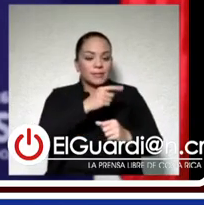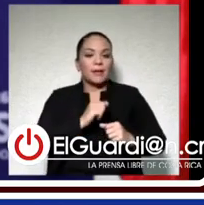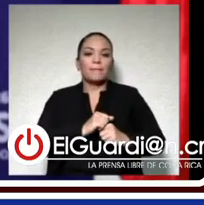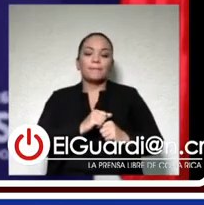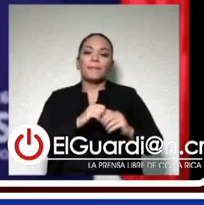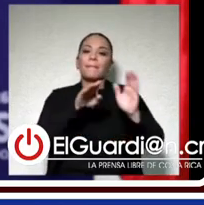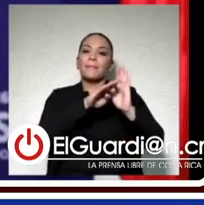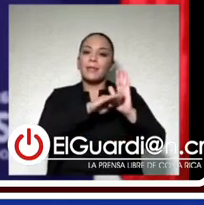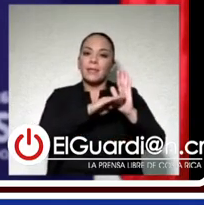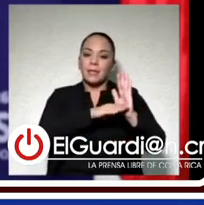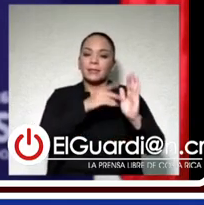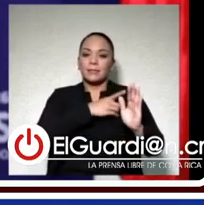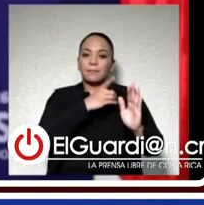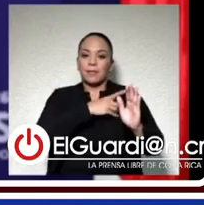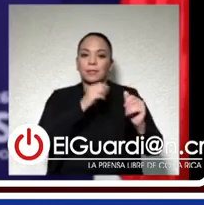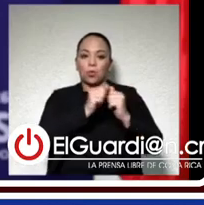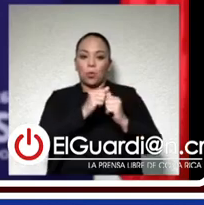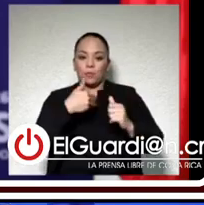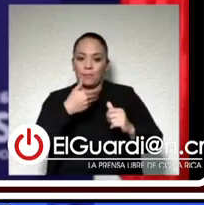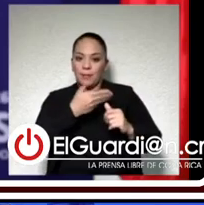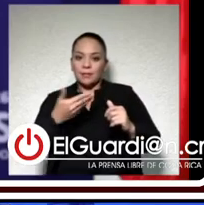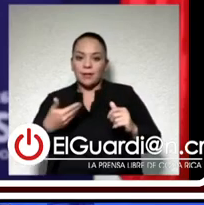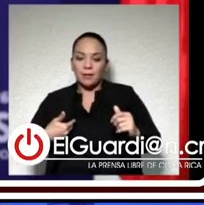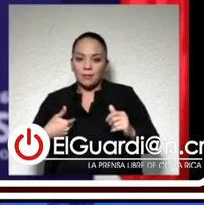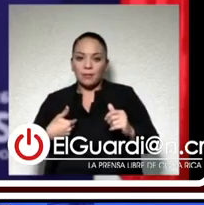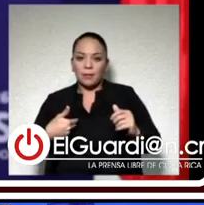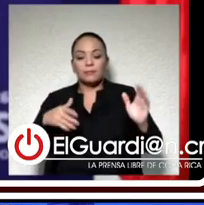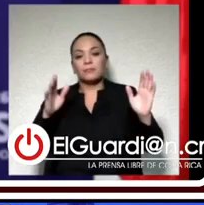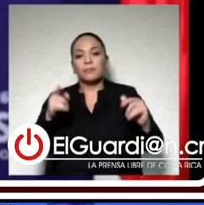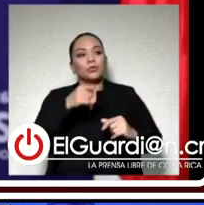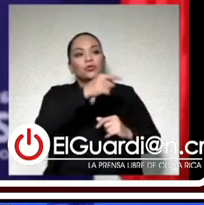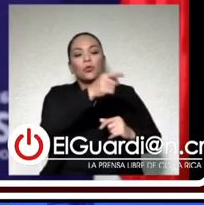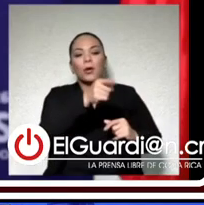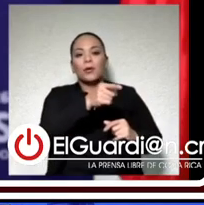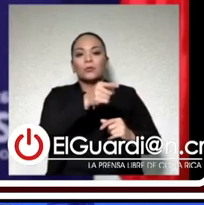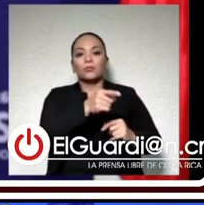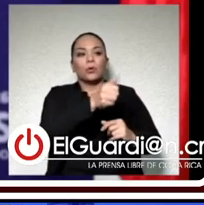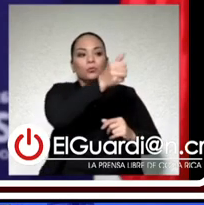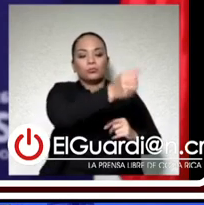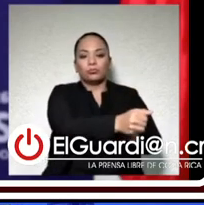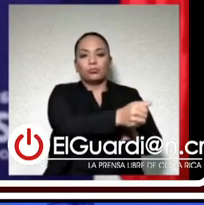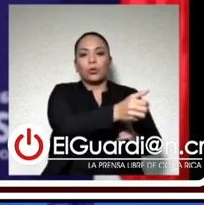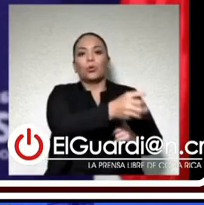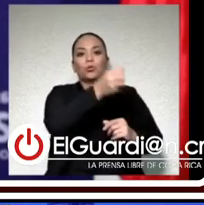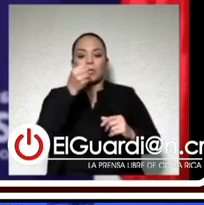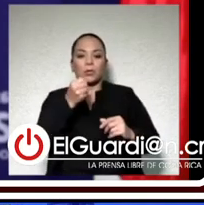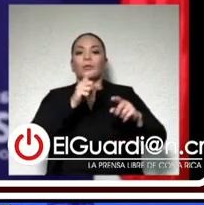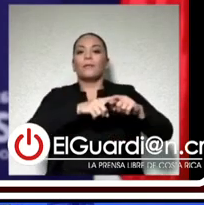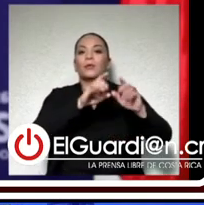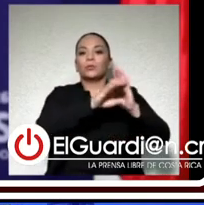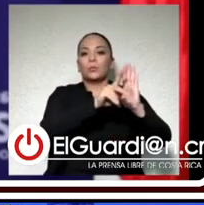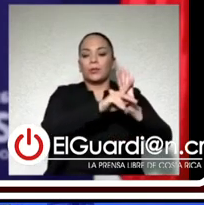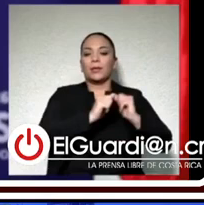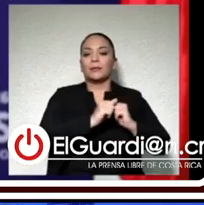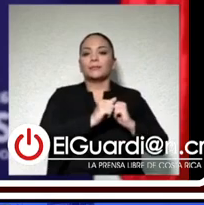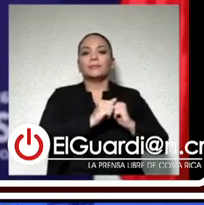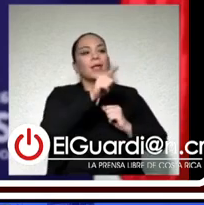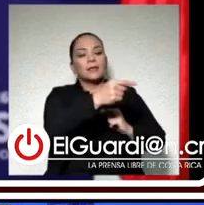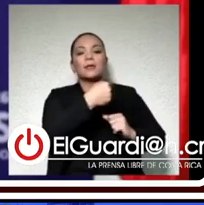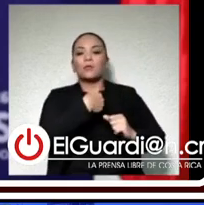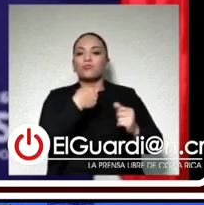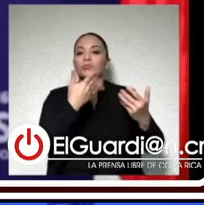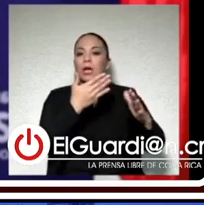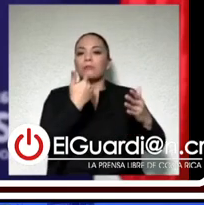presidente con los ministros son eso. Ellos, yo los pongo y los quito de acuerdo a la Constitución. Tuvimos la conversación que hay que